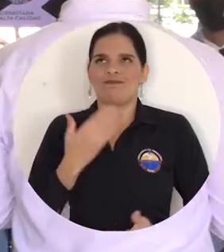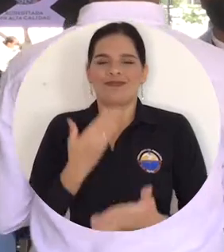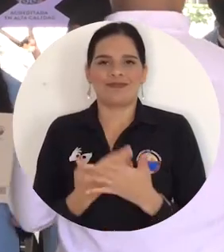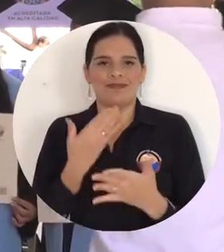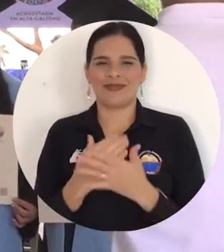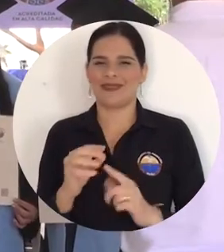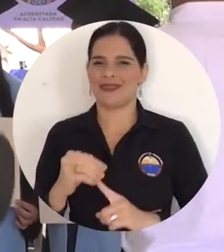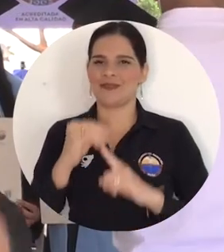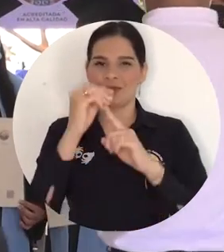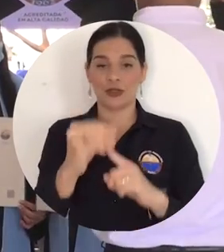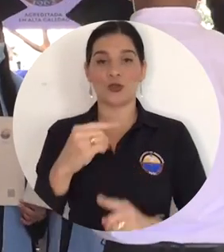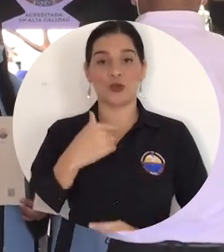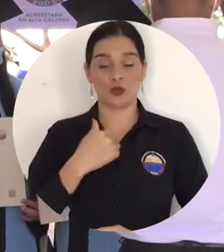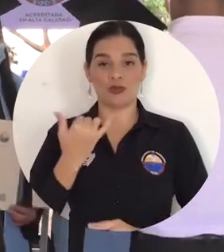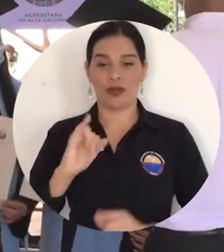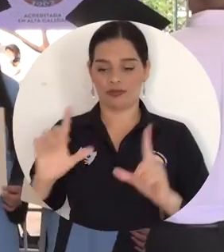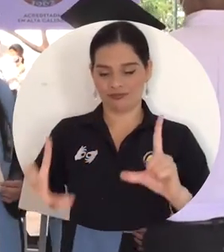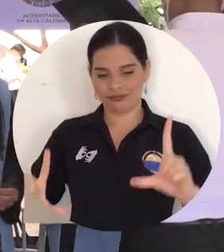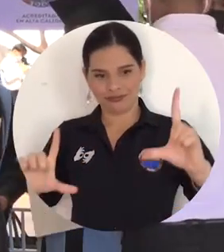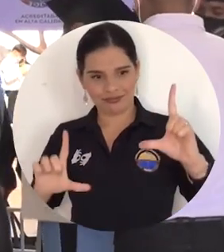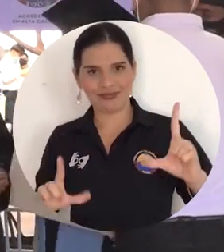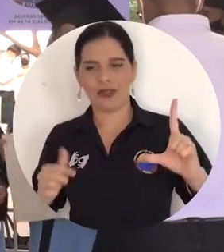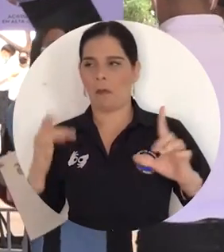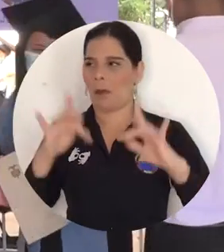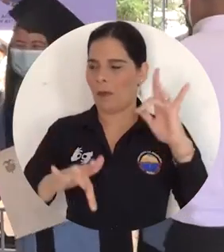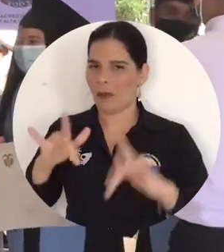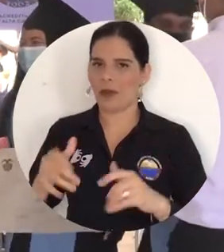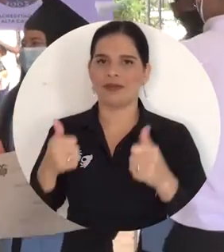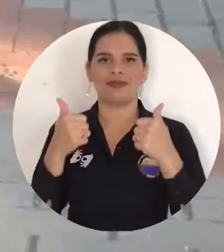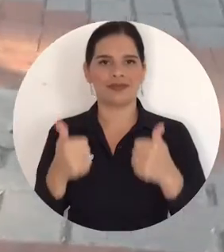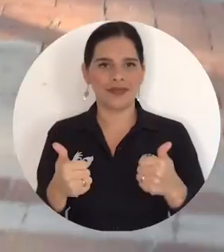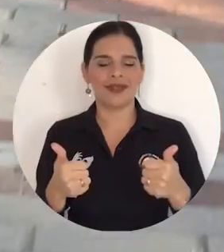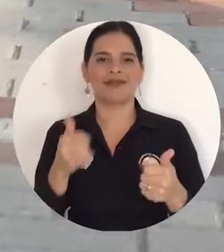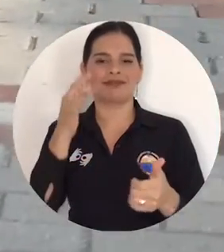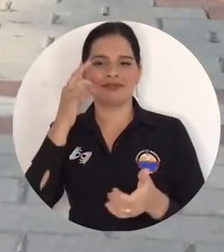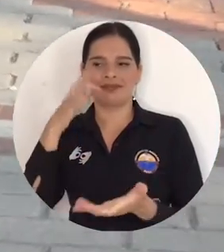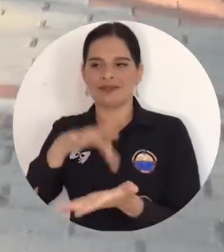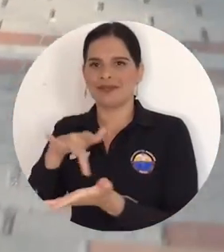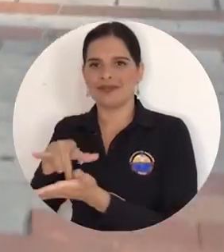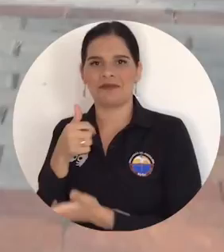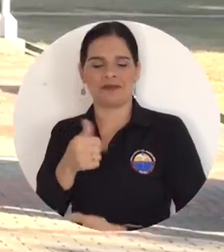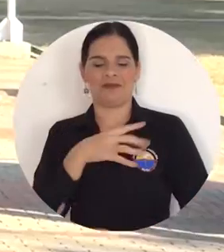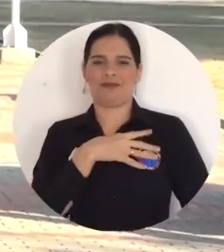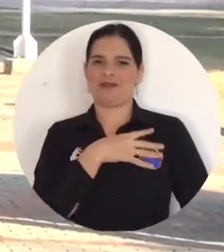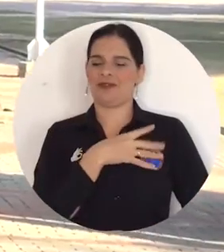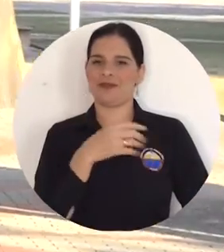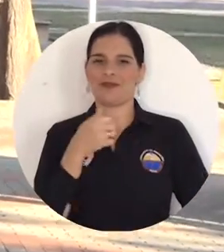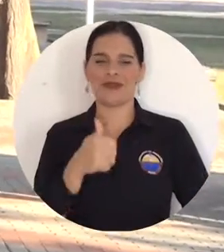súper gratificante haber obtenido este título en estas condiciones haber asistido de forma presencial